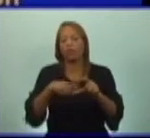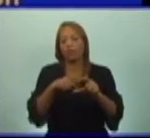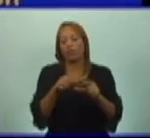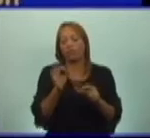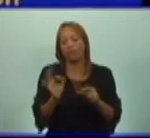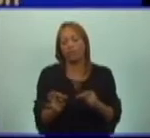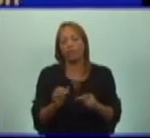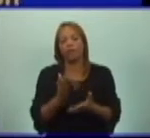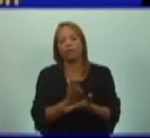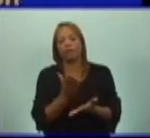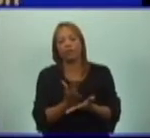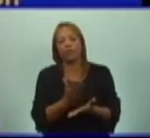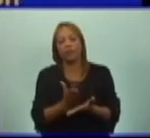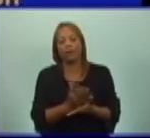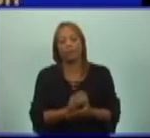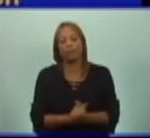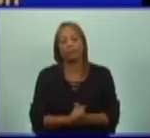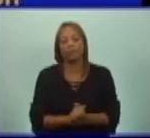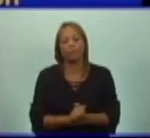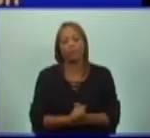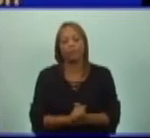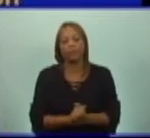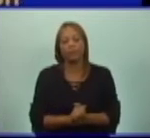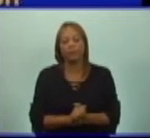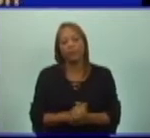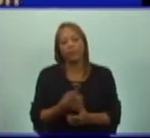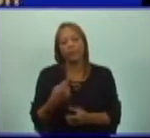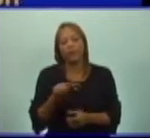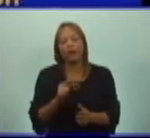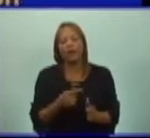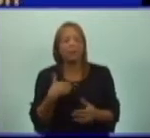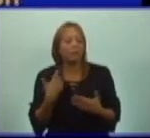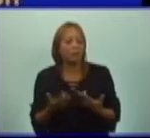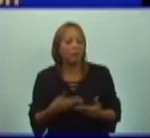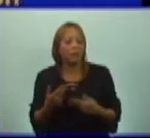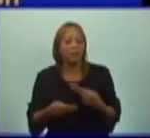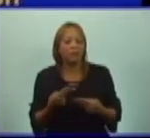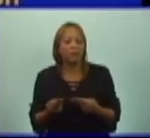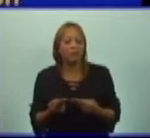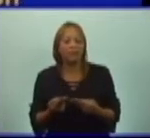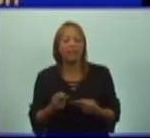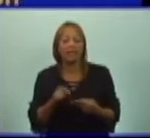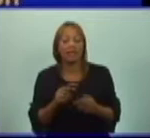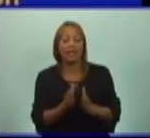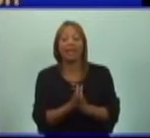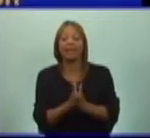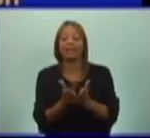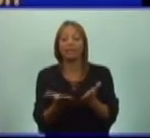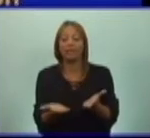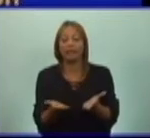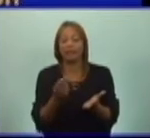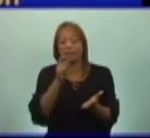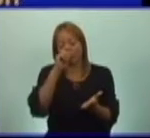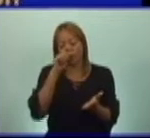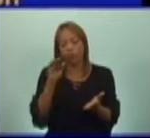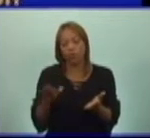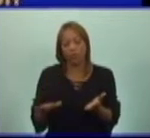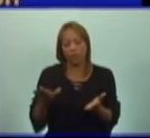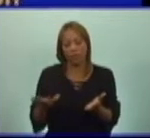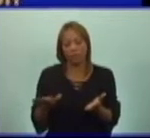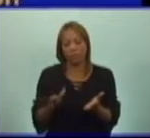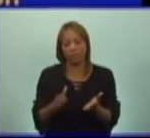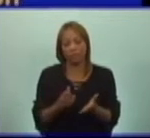contenidos. Ahora vamos a demostrar en la libreta de un alumno